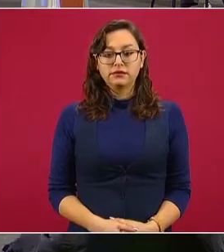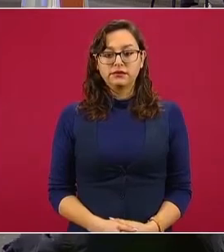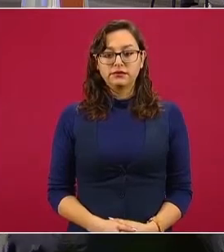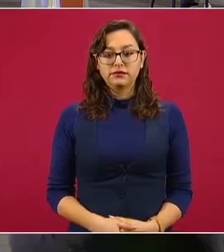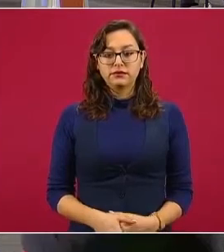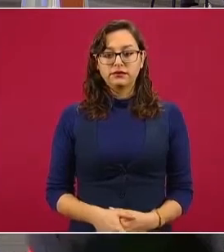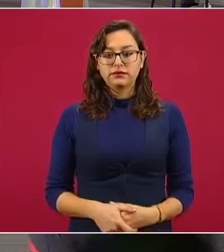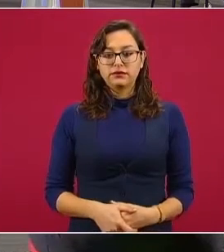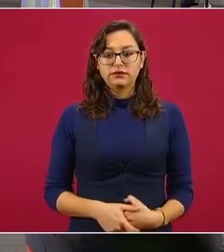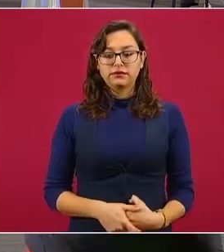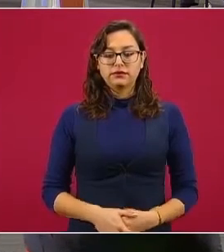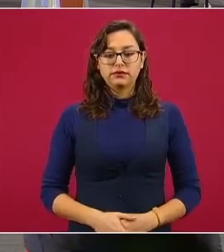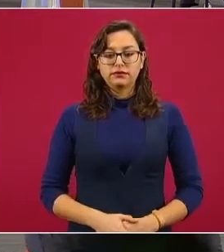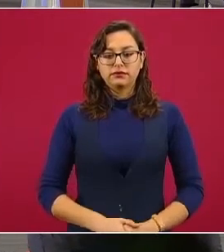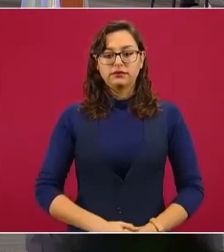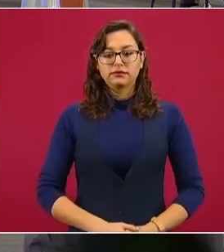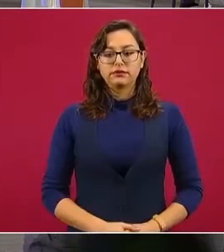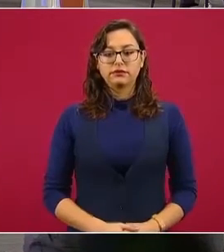para